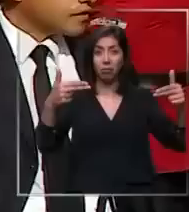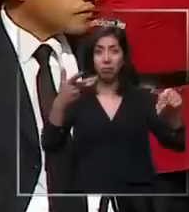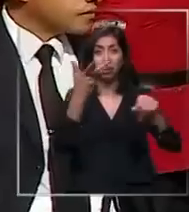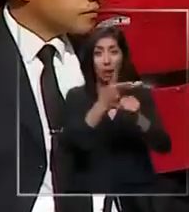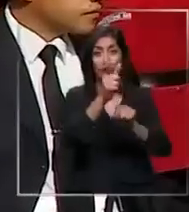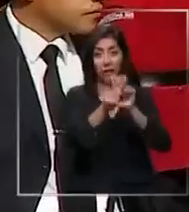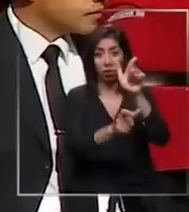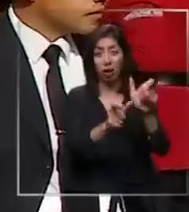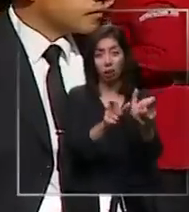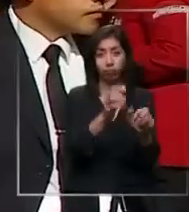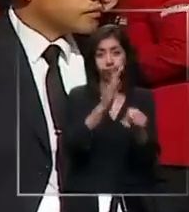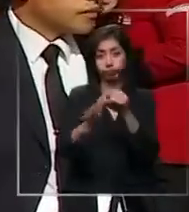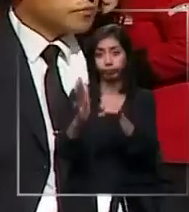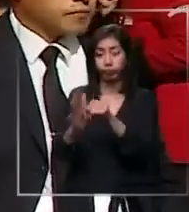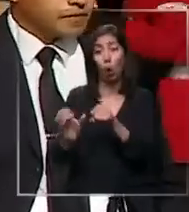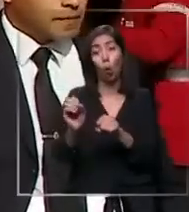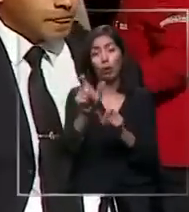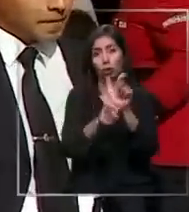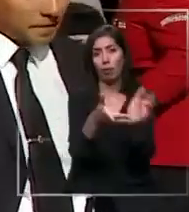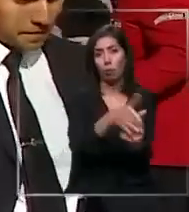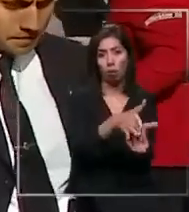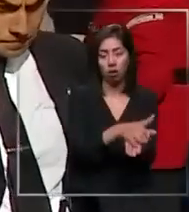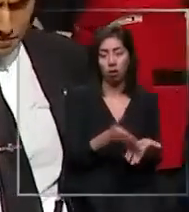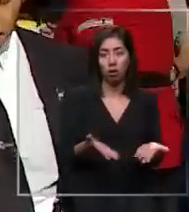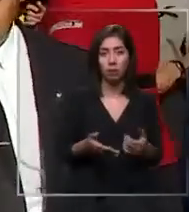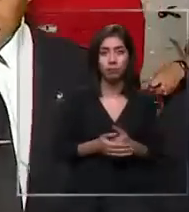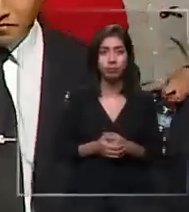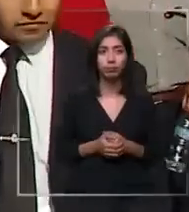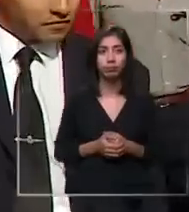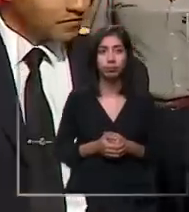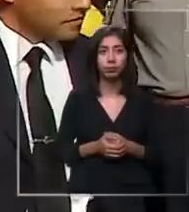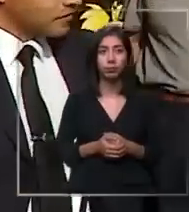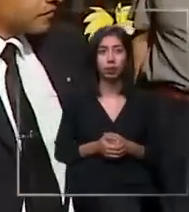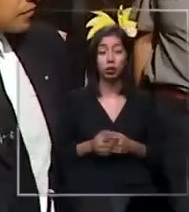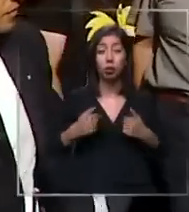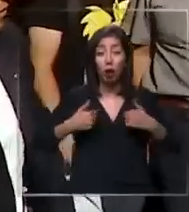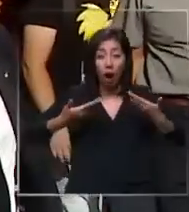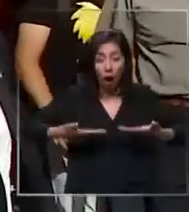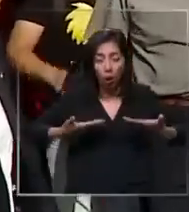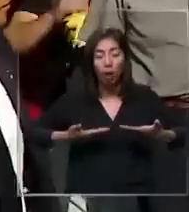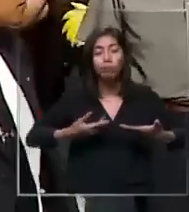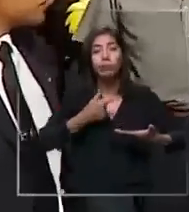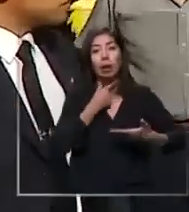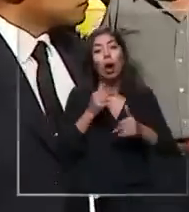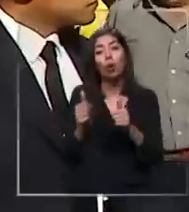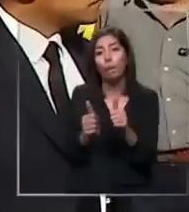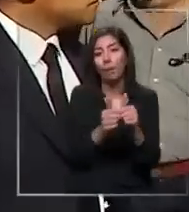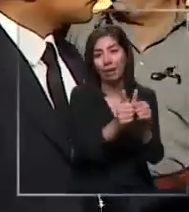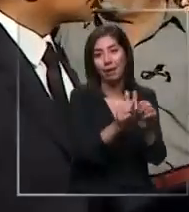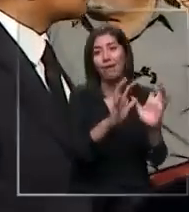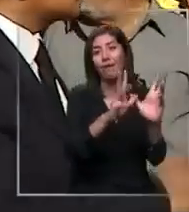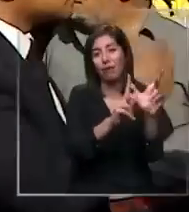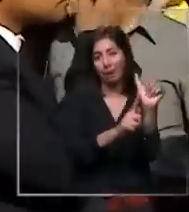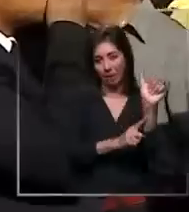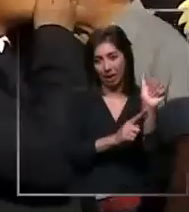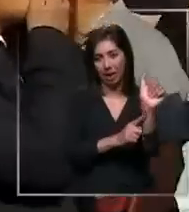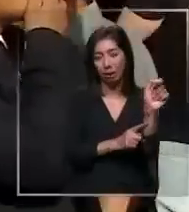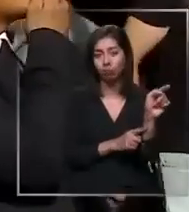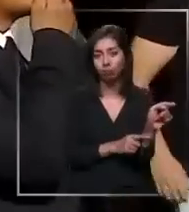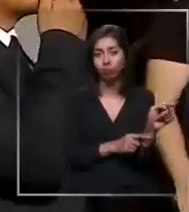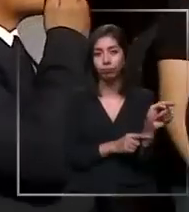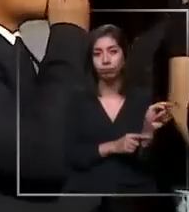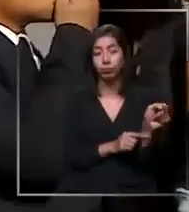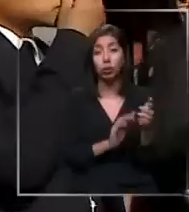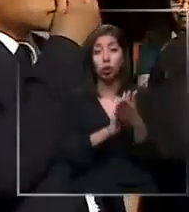bajas. Yo solamente me quiero referir ahora el sentido de acompañar a la familia. Todo lo